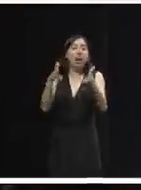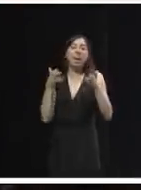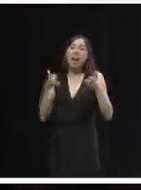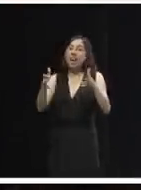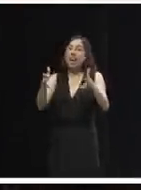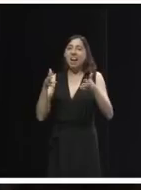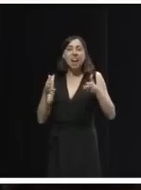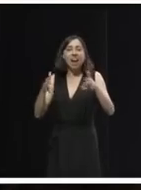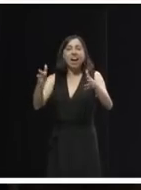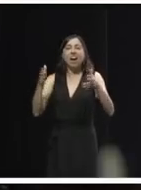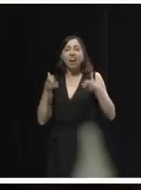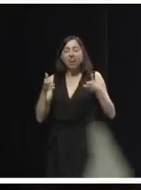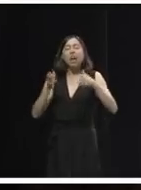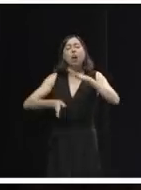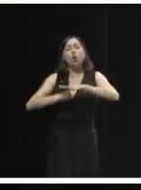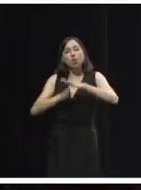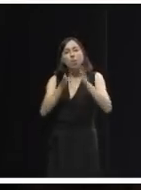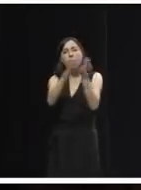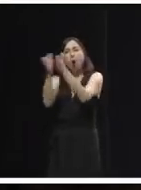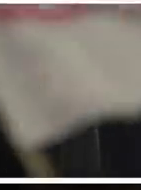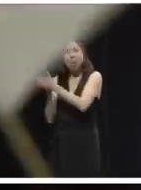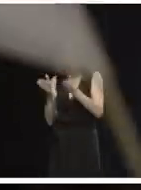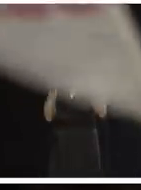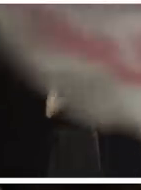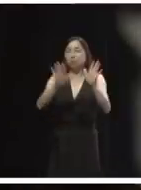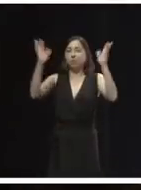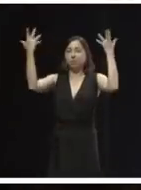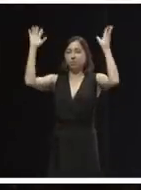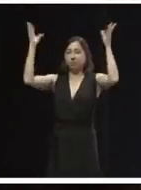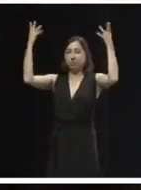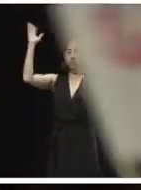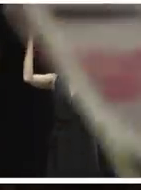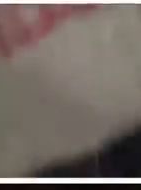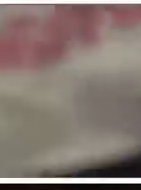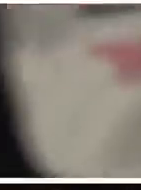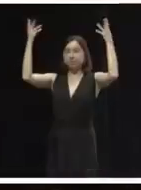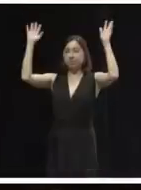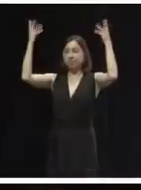ganar! ¡Avanti, compañeros! ¡Avanti!